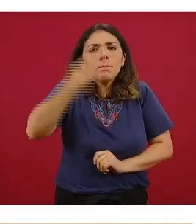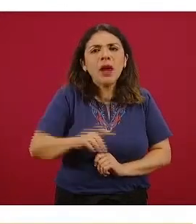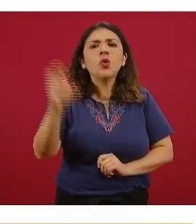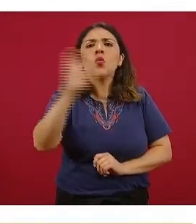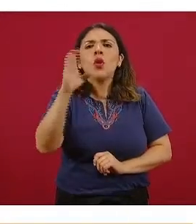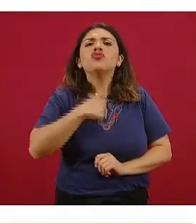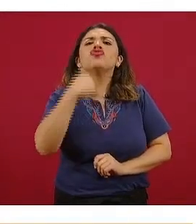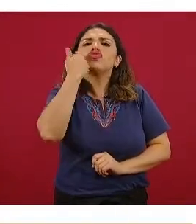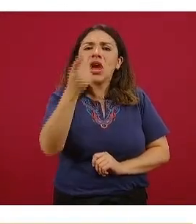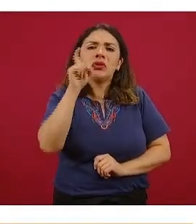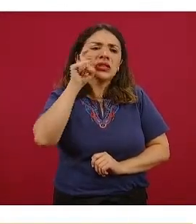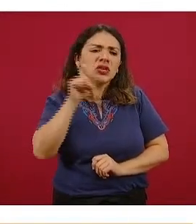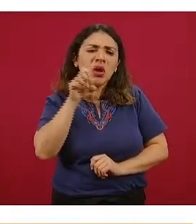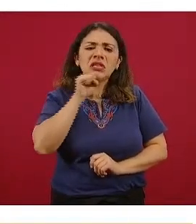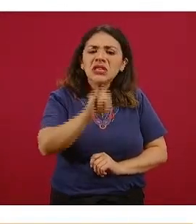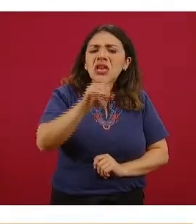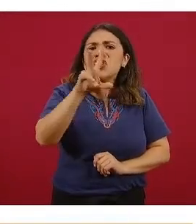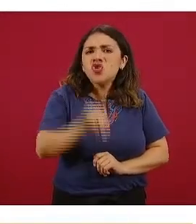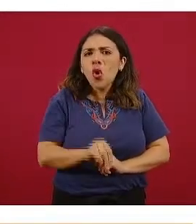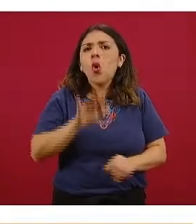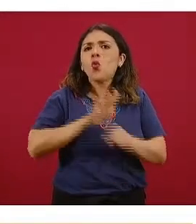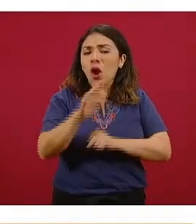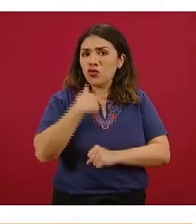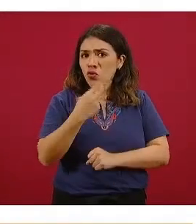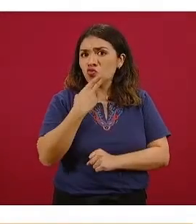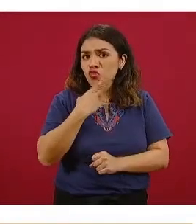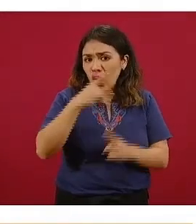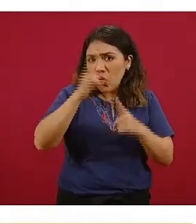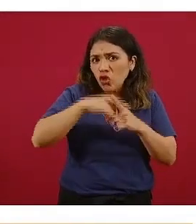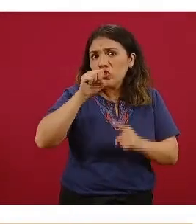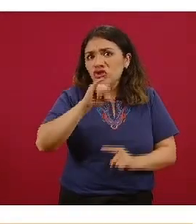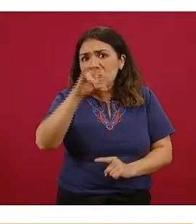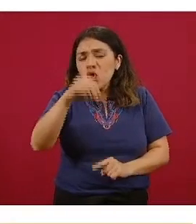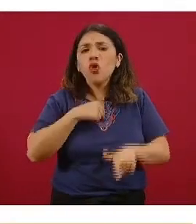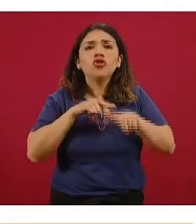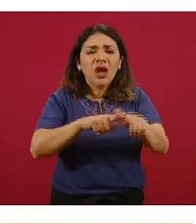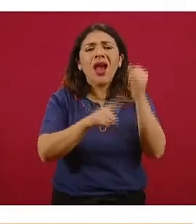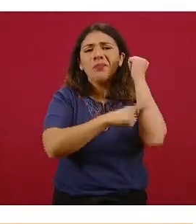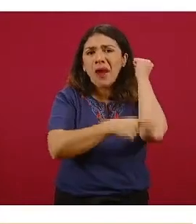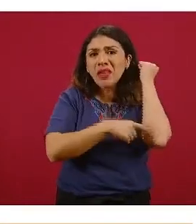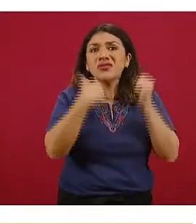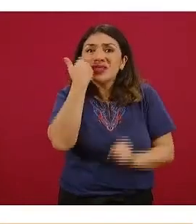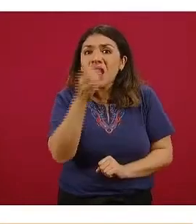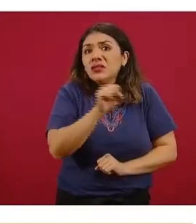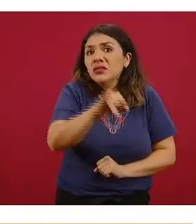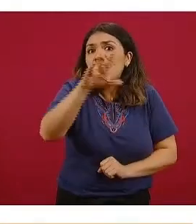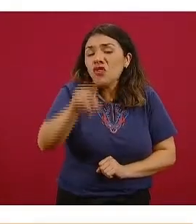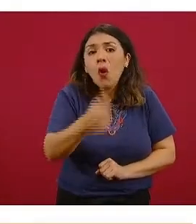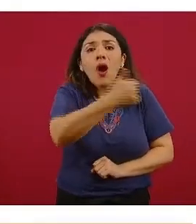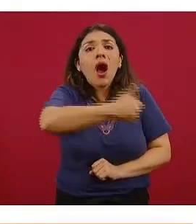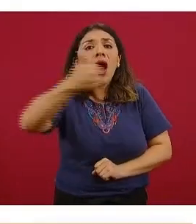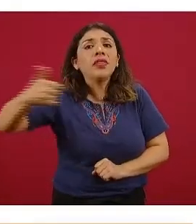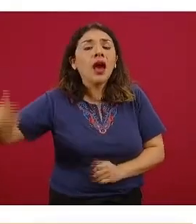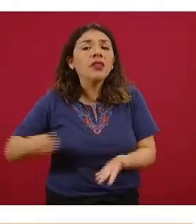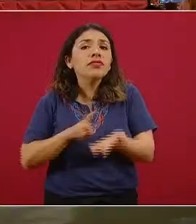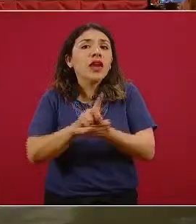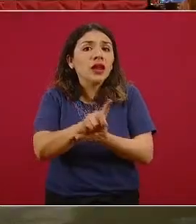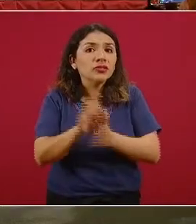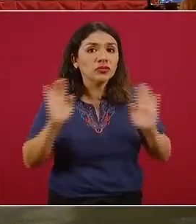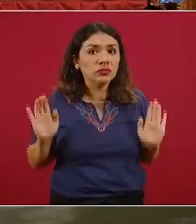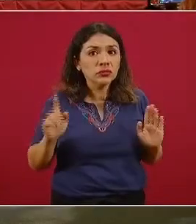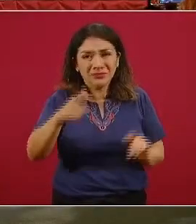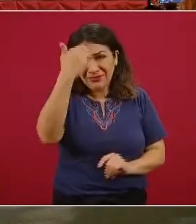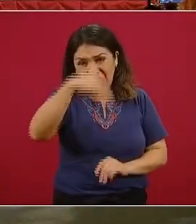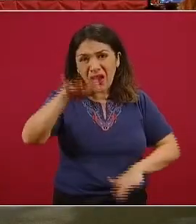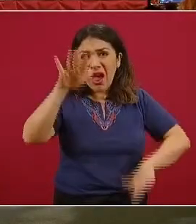qué prácticas sexuales, qué métodos y si deciden continuar o no un embarazo, que como sabemos en el caso de las víctimas de